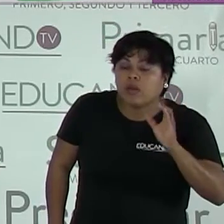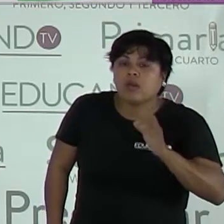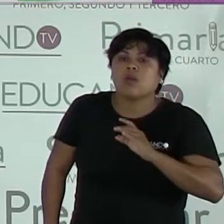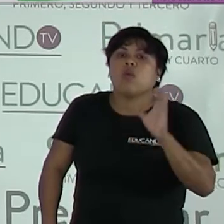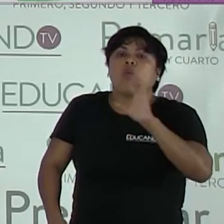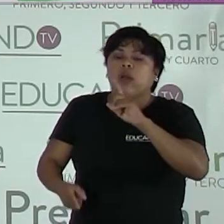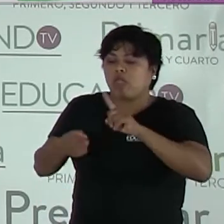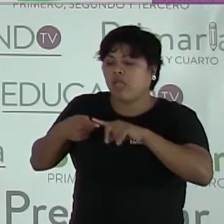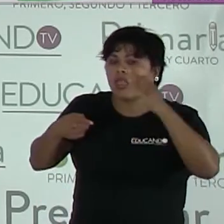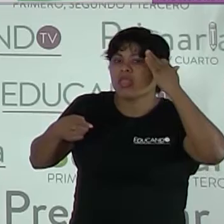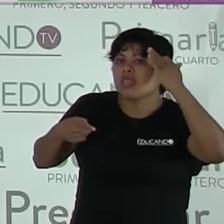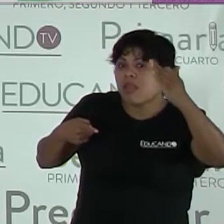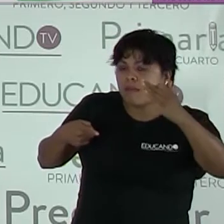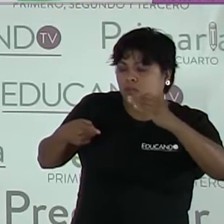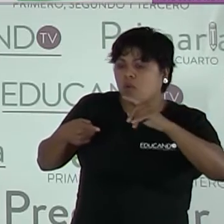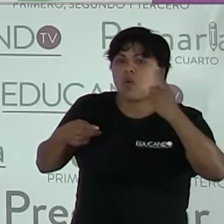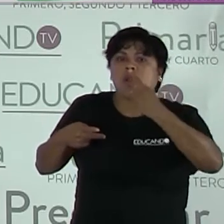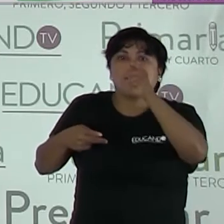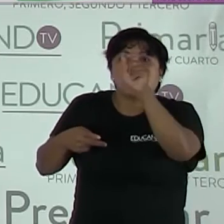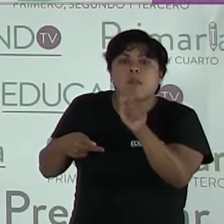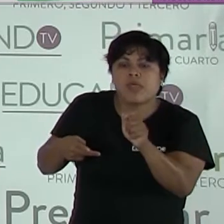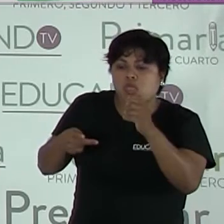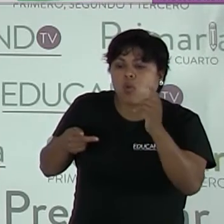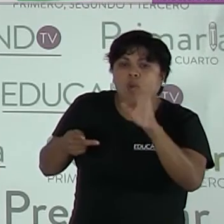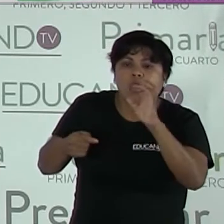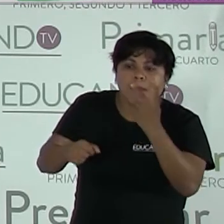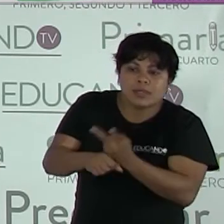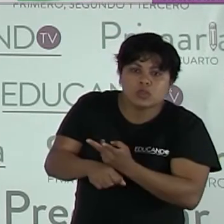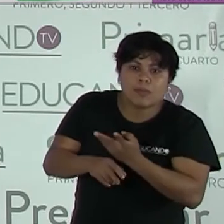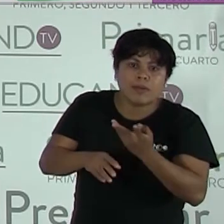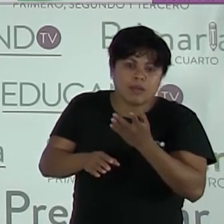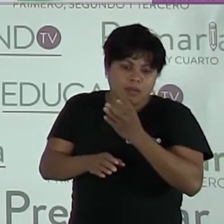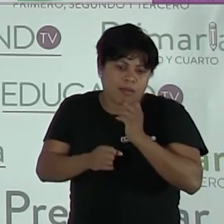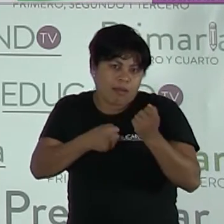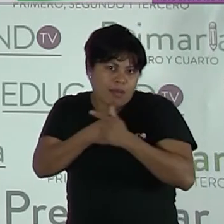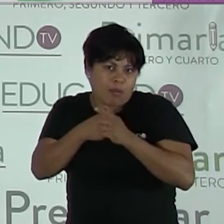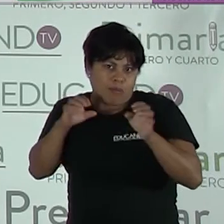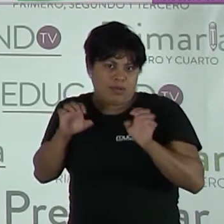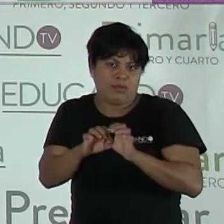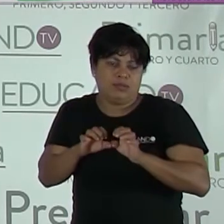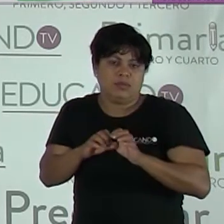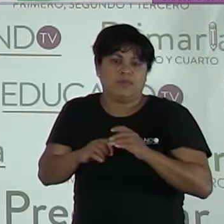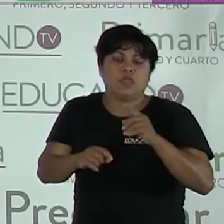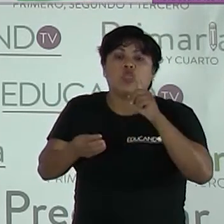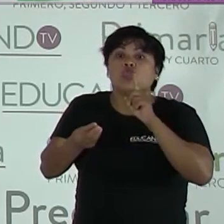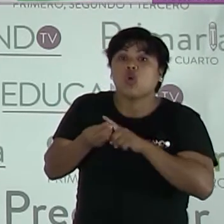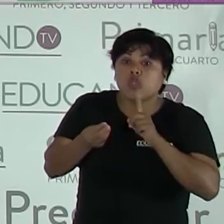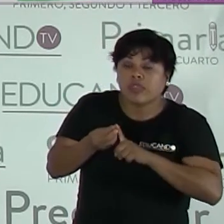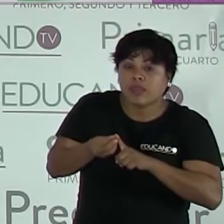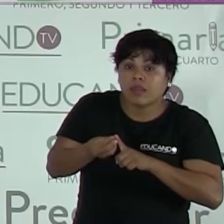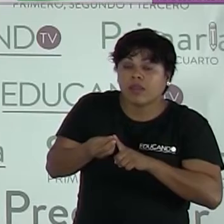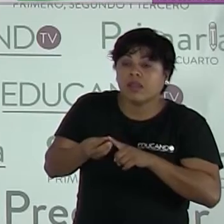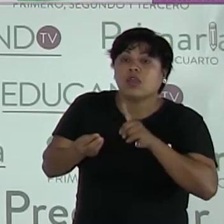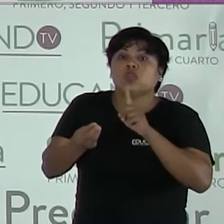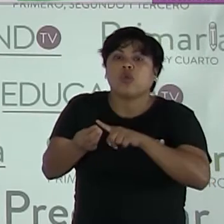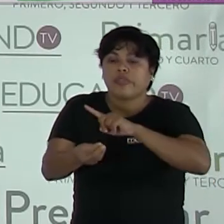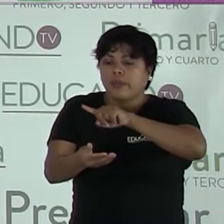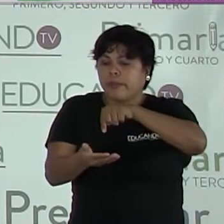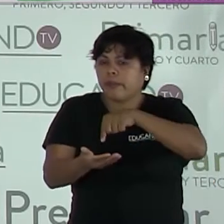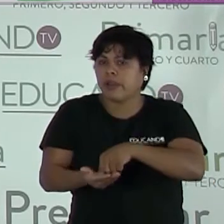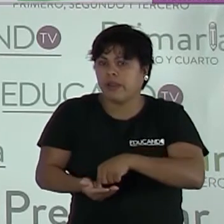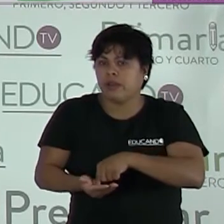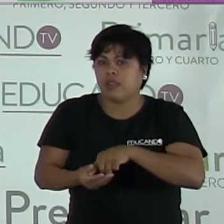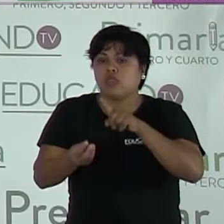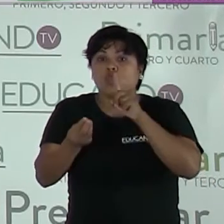el tiempo. ¿En qué tiempo y en qué momento del día sucedió o en qué fecha? ¿En dónde? El